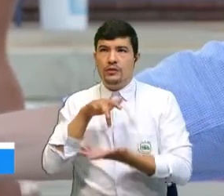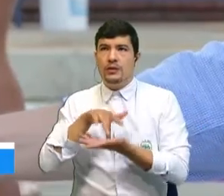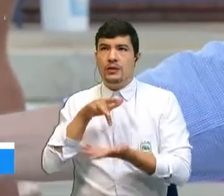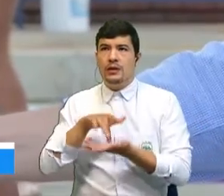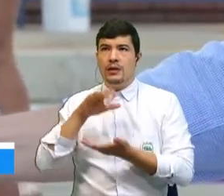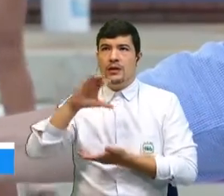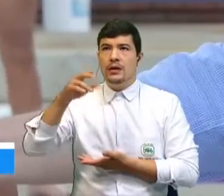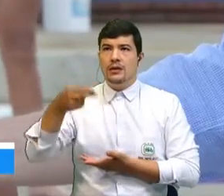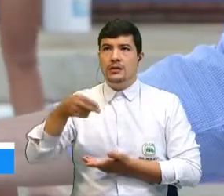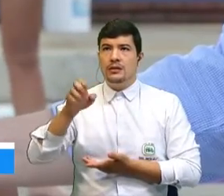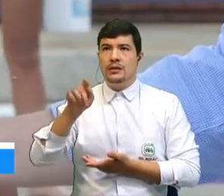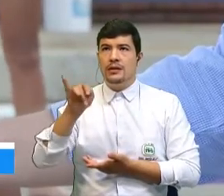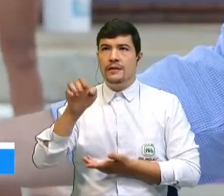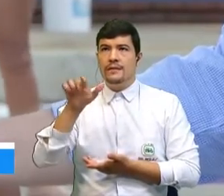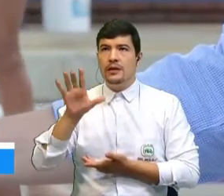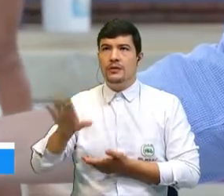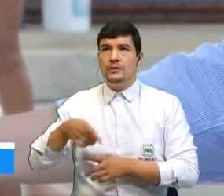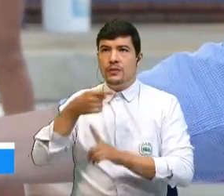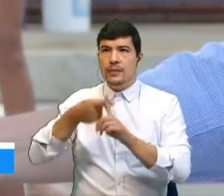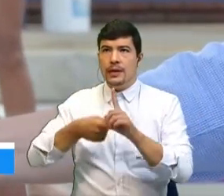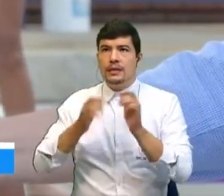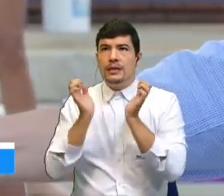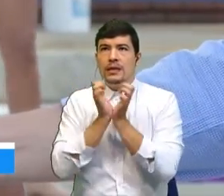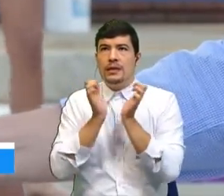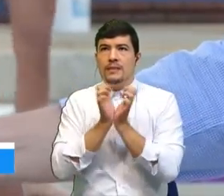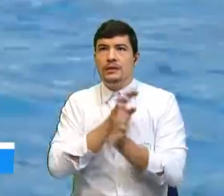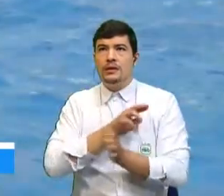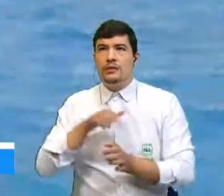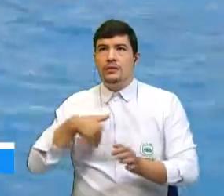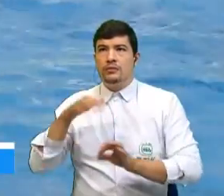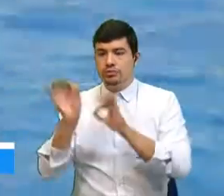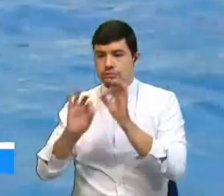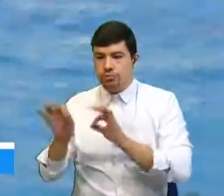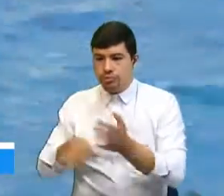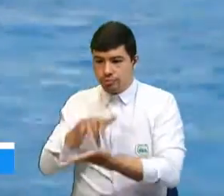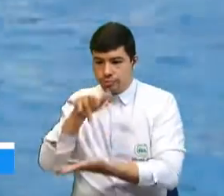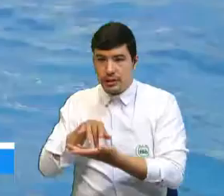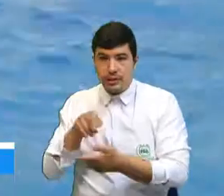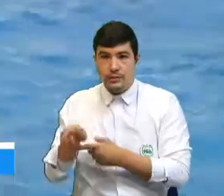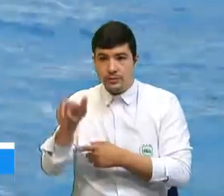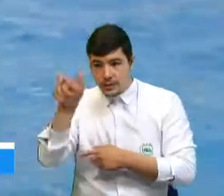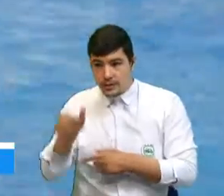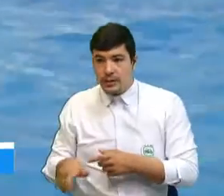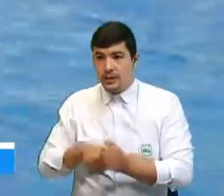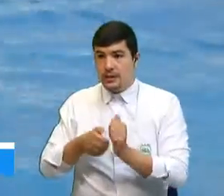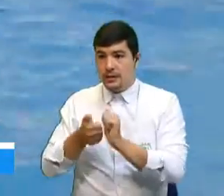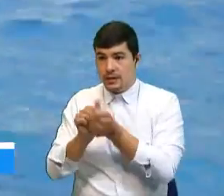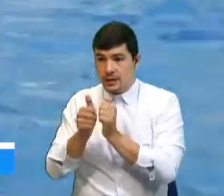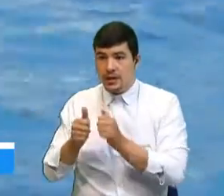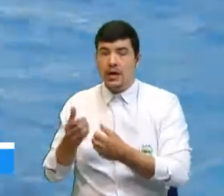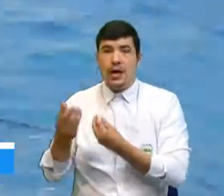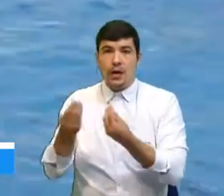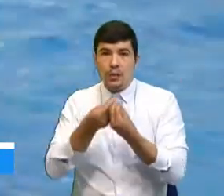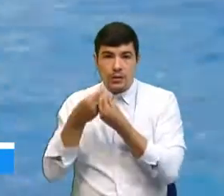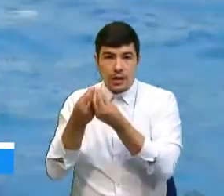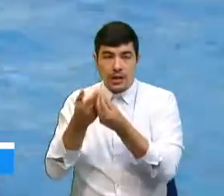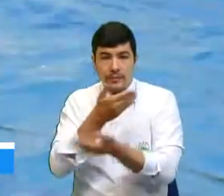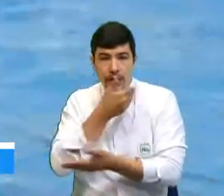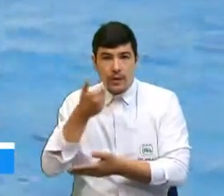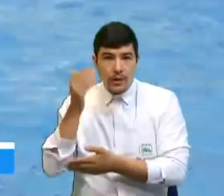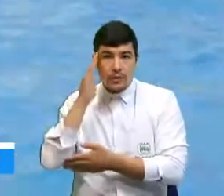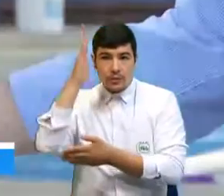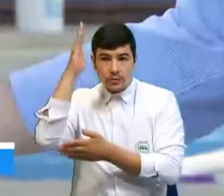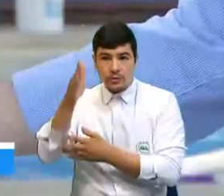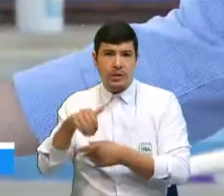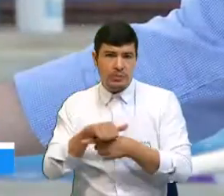el mes de mayo y ya nos estamos comenzando a preparar para esas competencias. Y como deportista consagrado aconseja mejorar hábitos y practicar